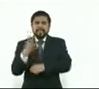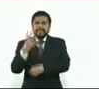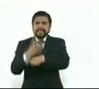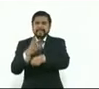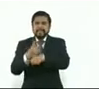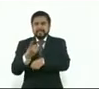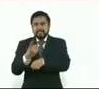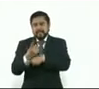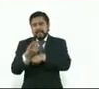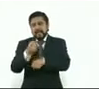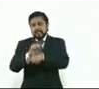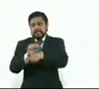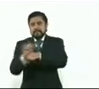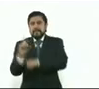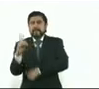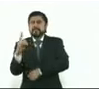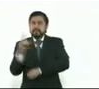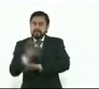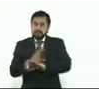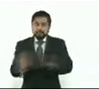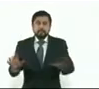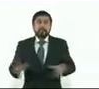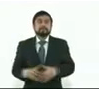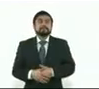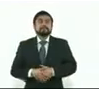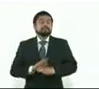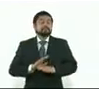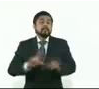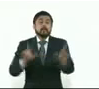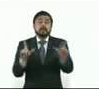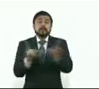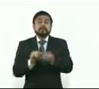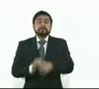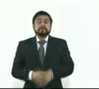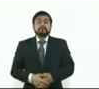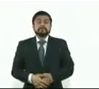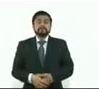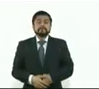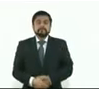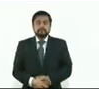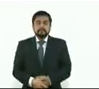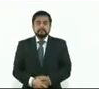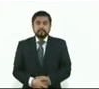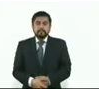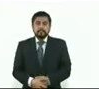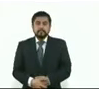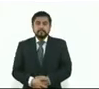día de hoy. Iniciamos sesión de preguntas y respuestas con Carlos Navarro del Heraldo.